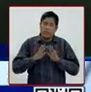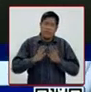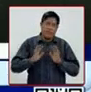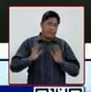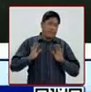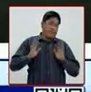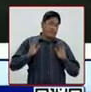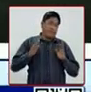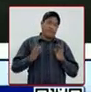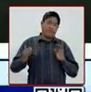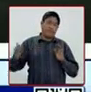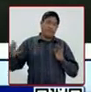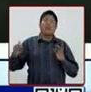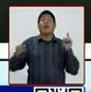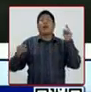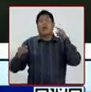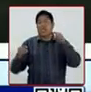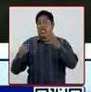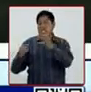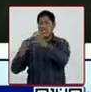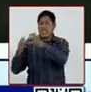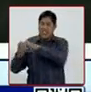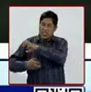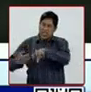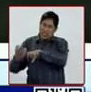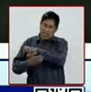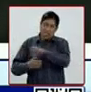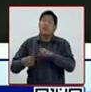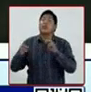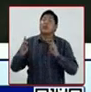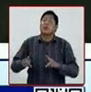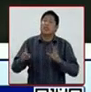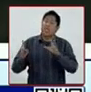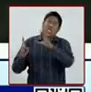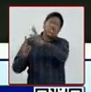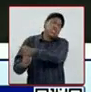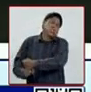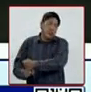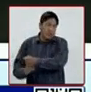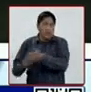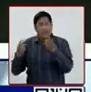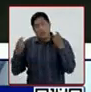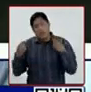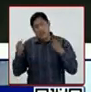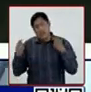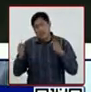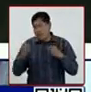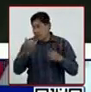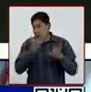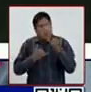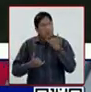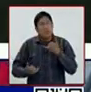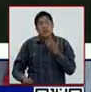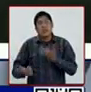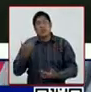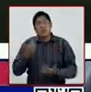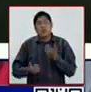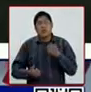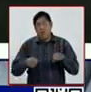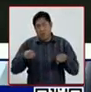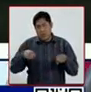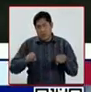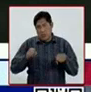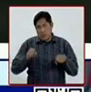a los lados y es ahí cuando son confundidos por estas personas y intentan justamente quemarle la